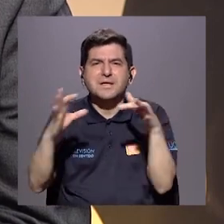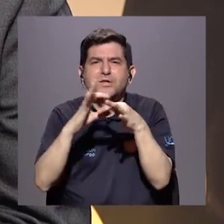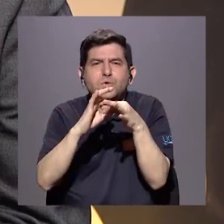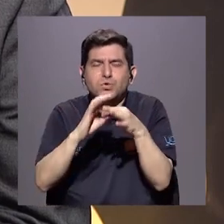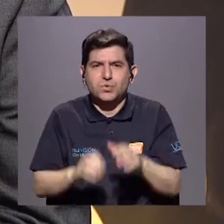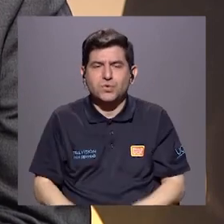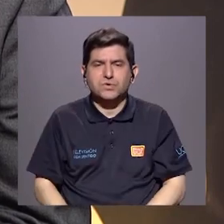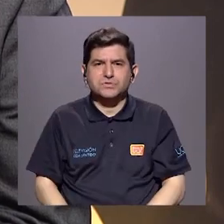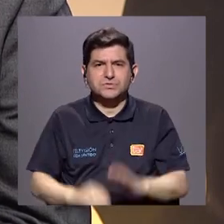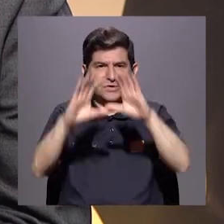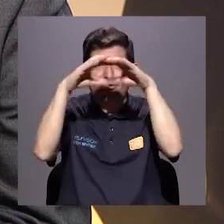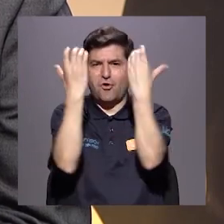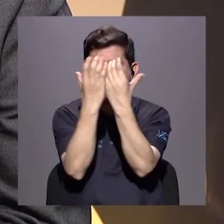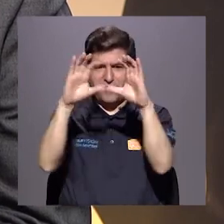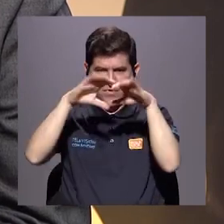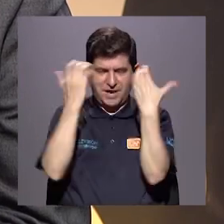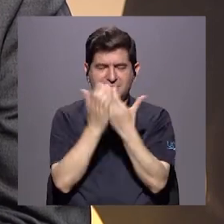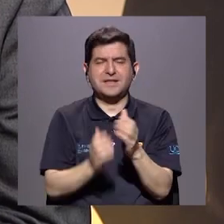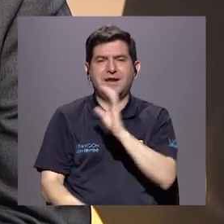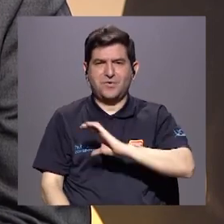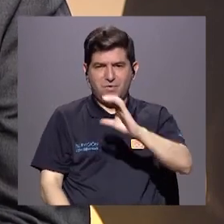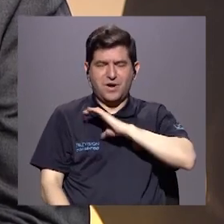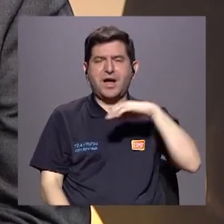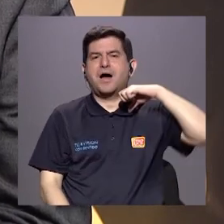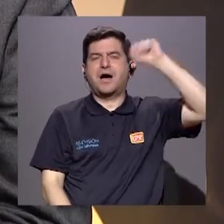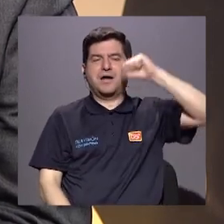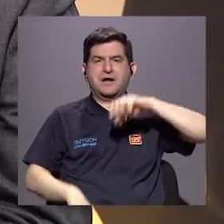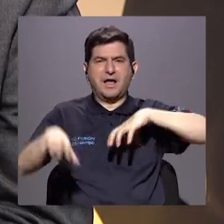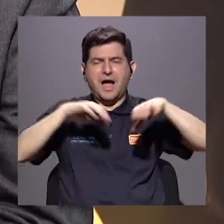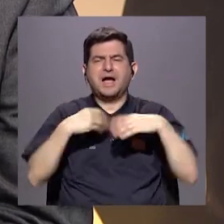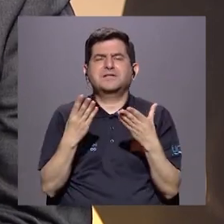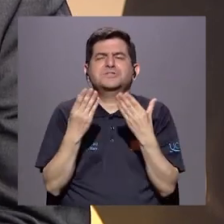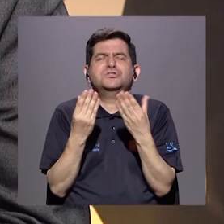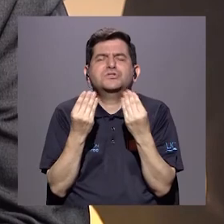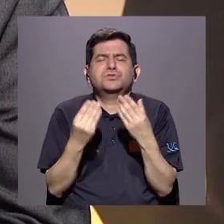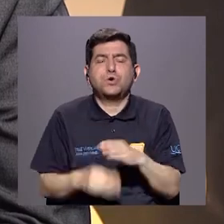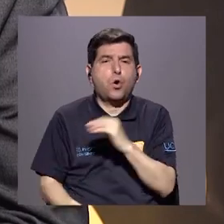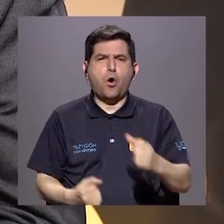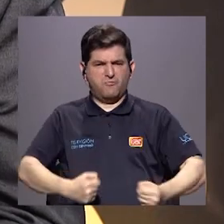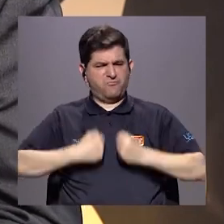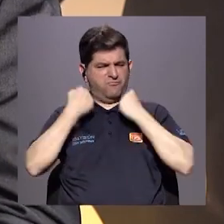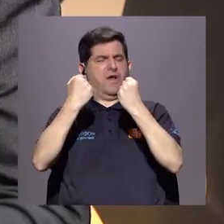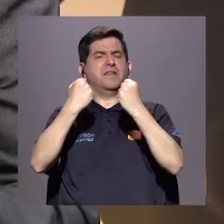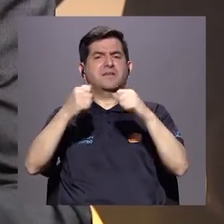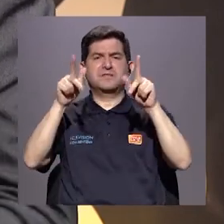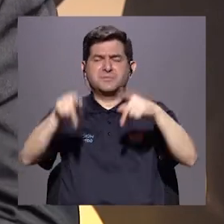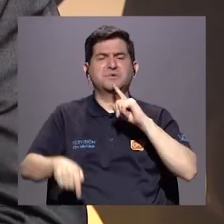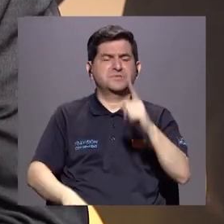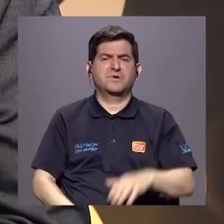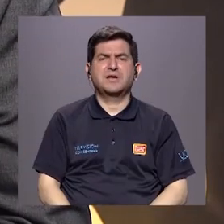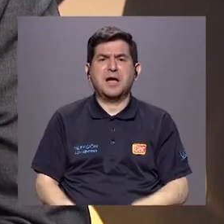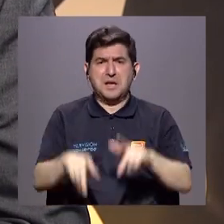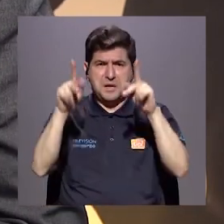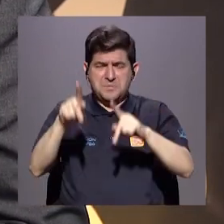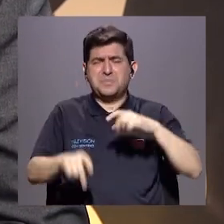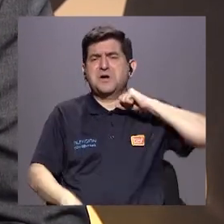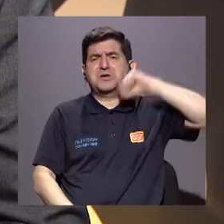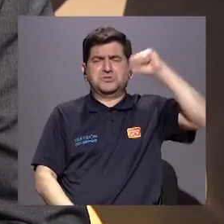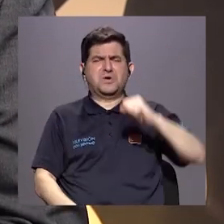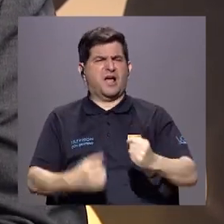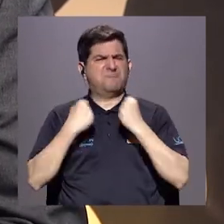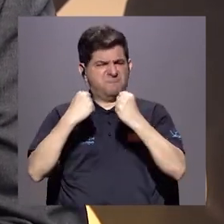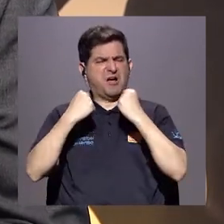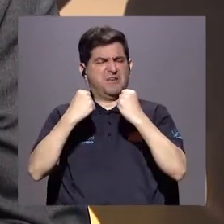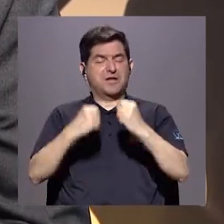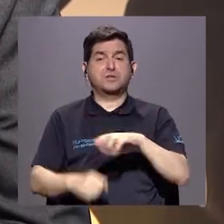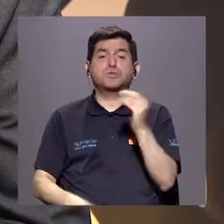catalogar el comportamiento suicida como un acto de cobardía de valoraría cuando la gente dice no es que las personas que se suicidan si son valientes